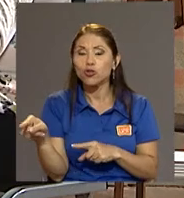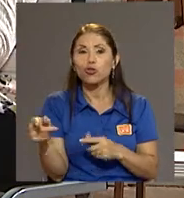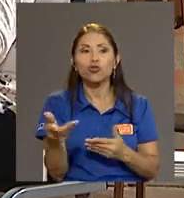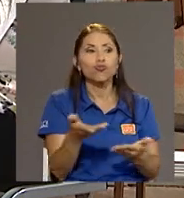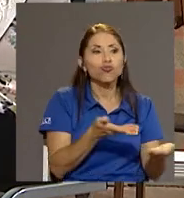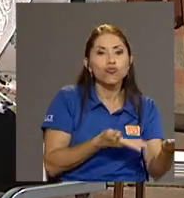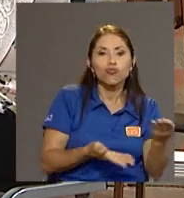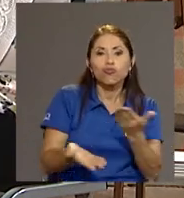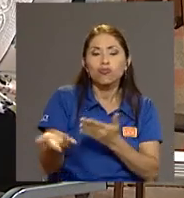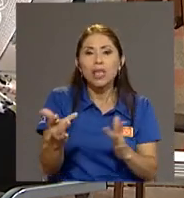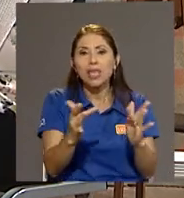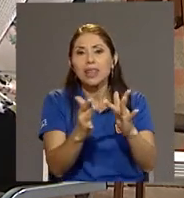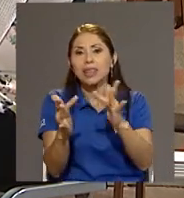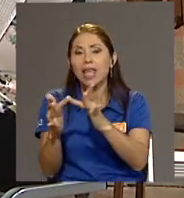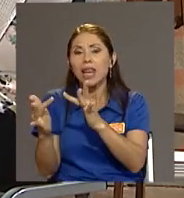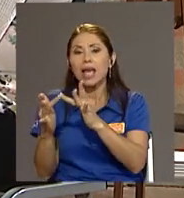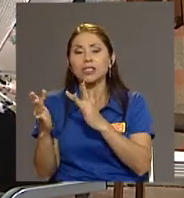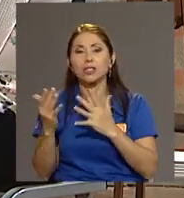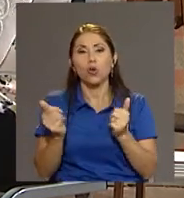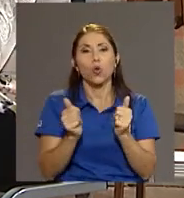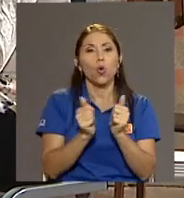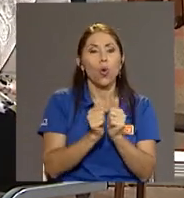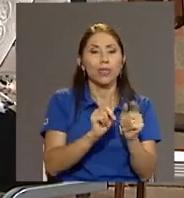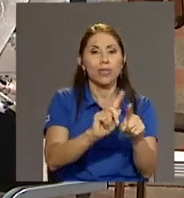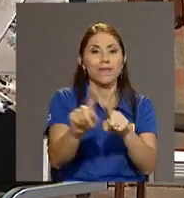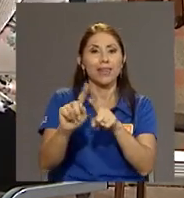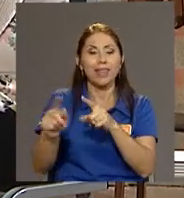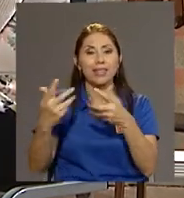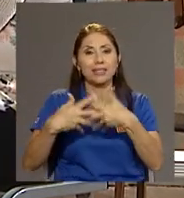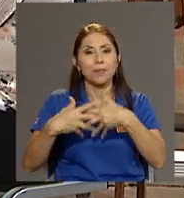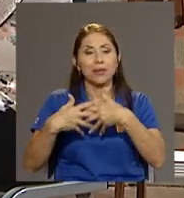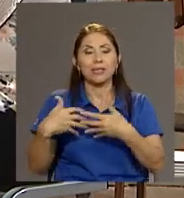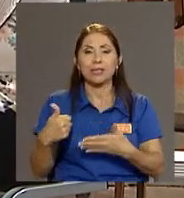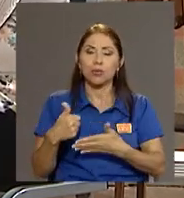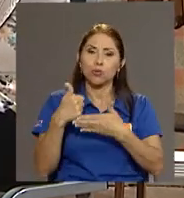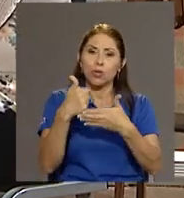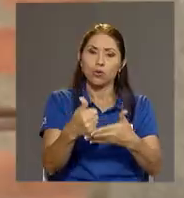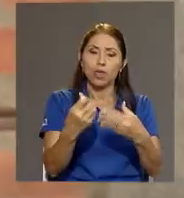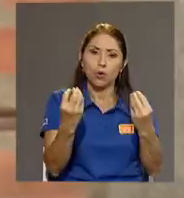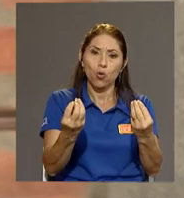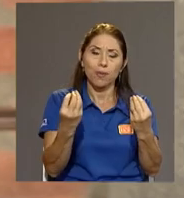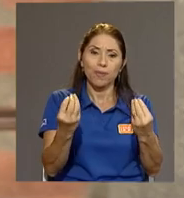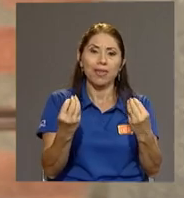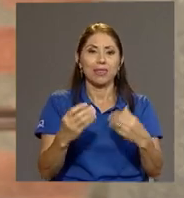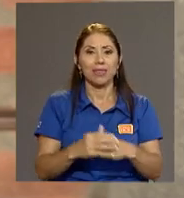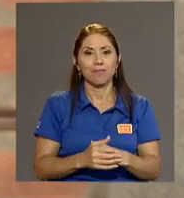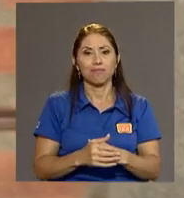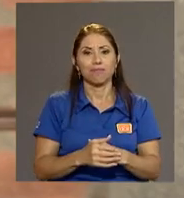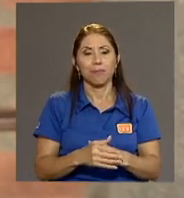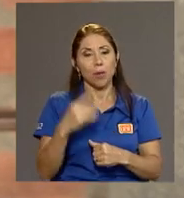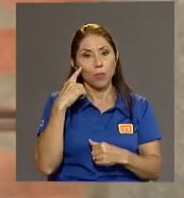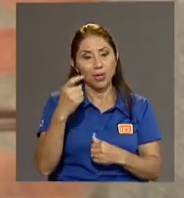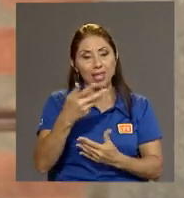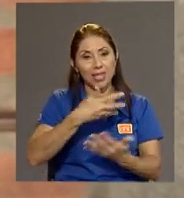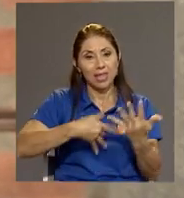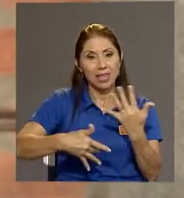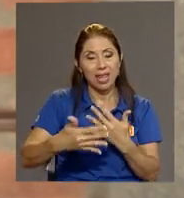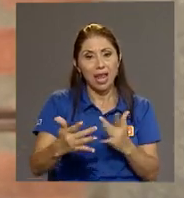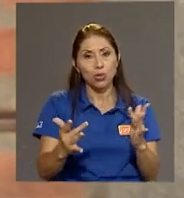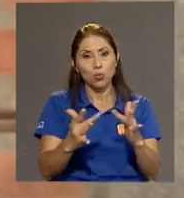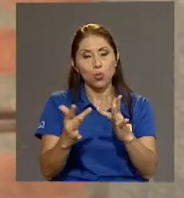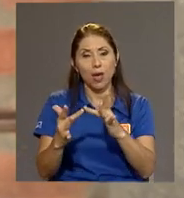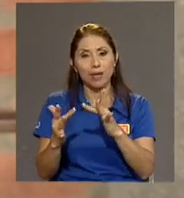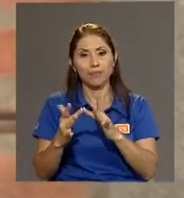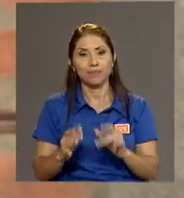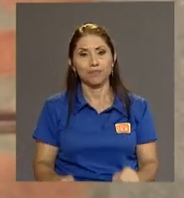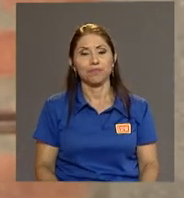hayan aprendido en las diferentes empresas los ayuda enormemente, ¿verdad? Al interactuar. Doña